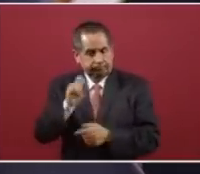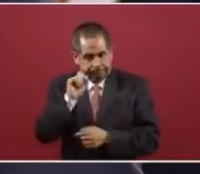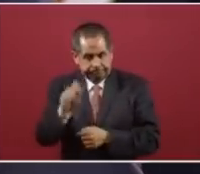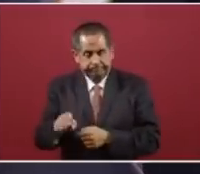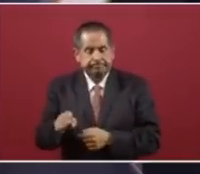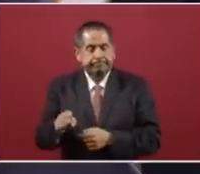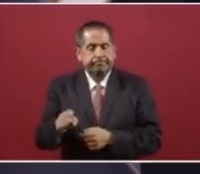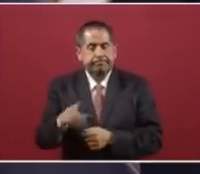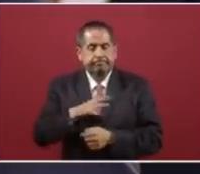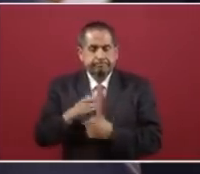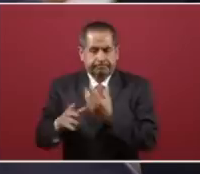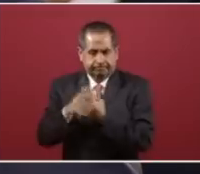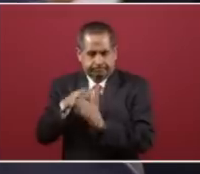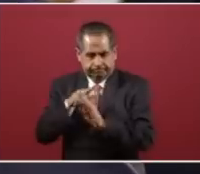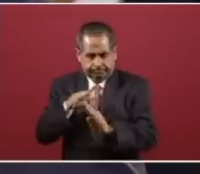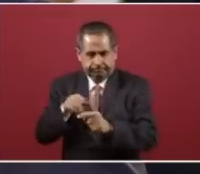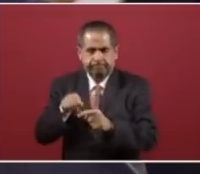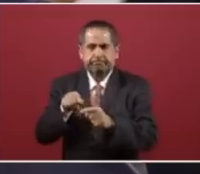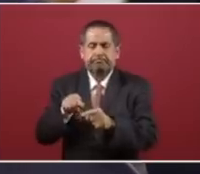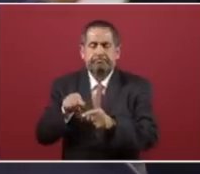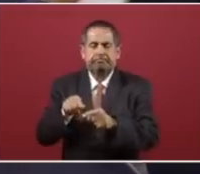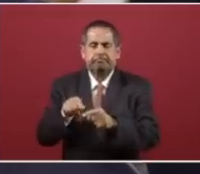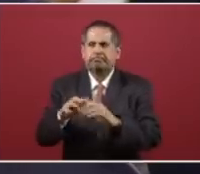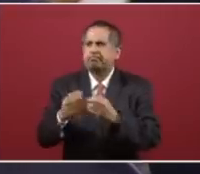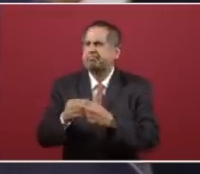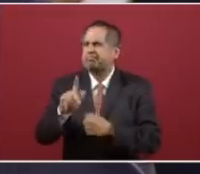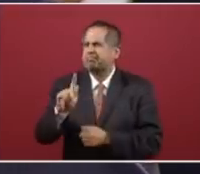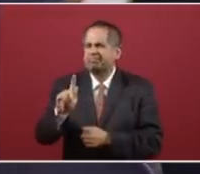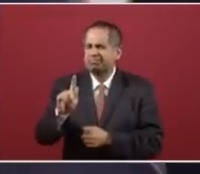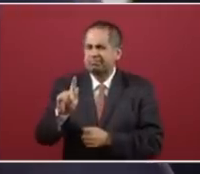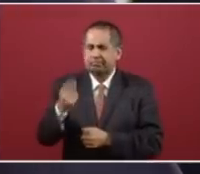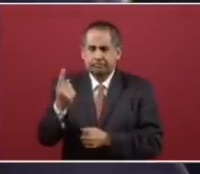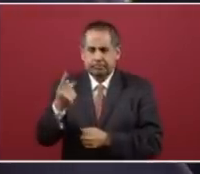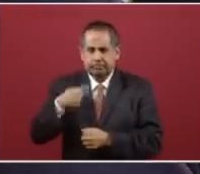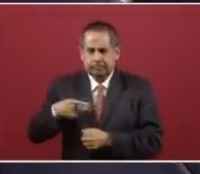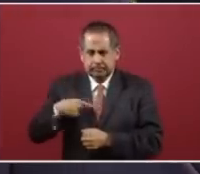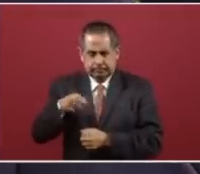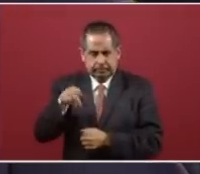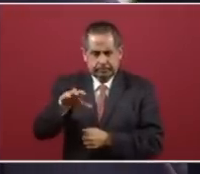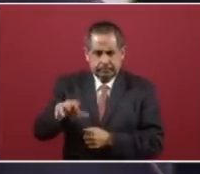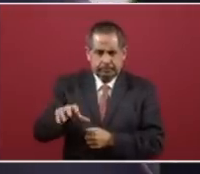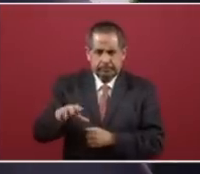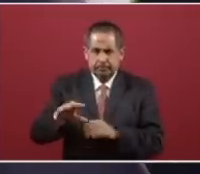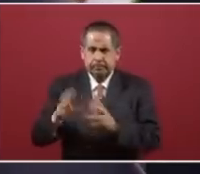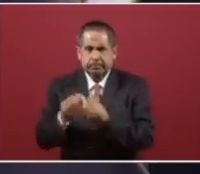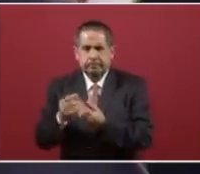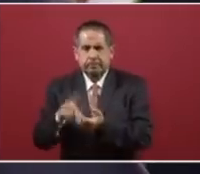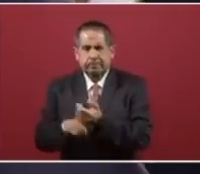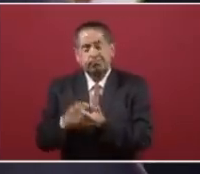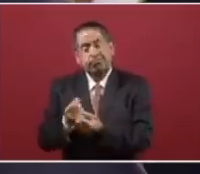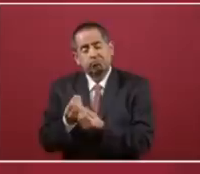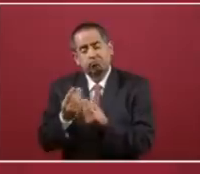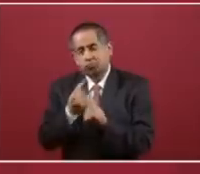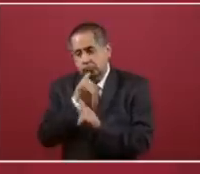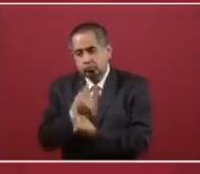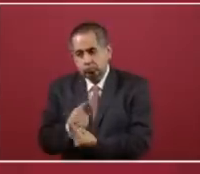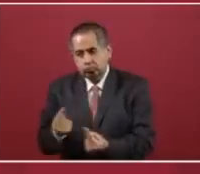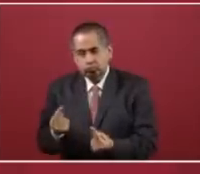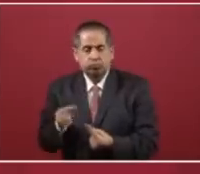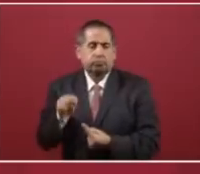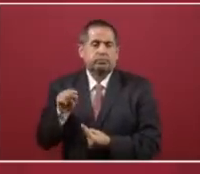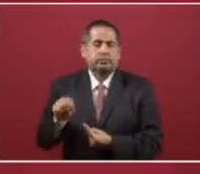de migrantes 71 personas entre ellos varios niños